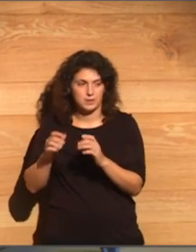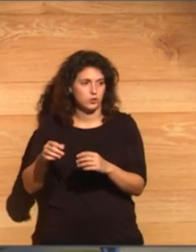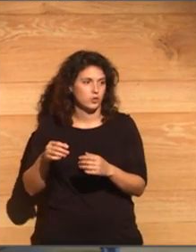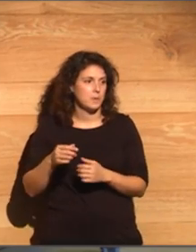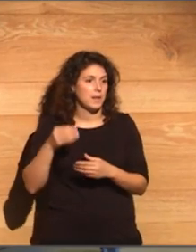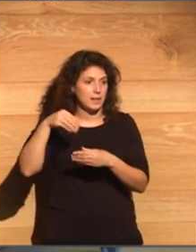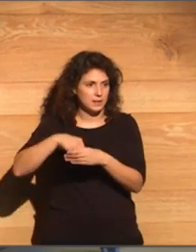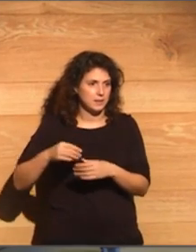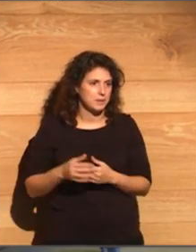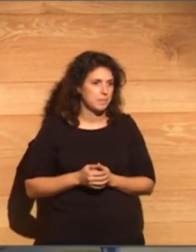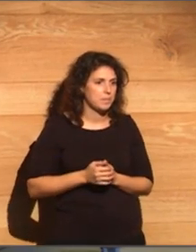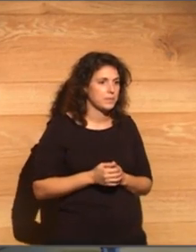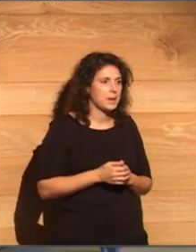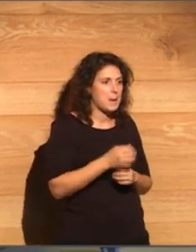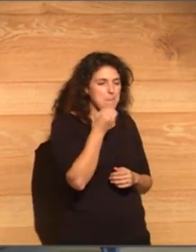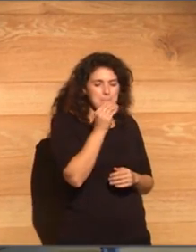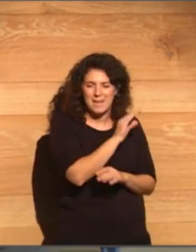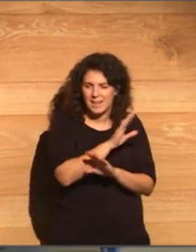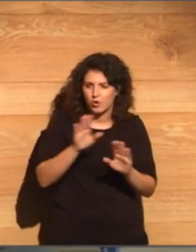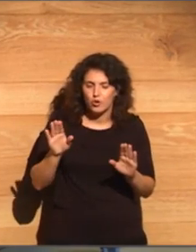decir... El mejor Hitler es el de las maquetas.